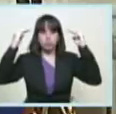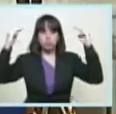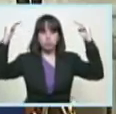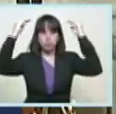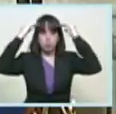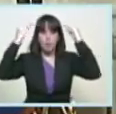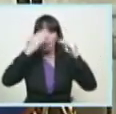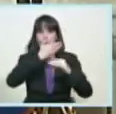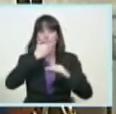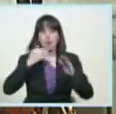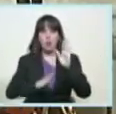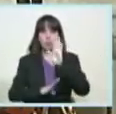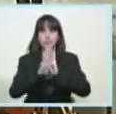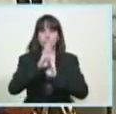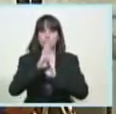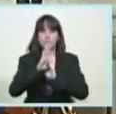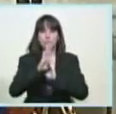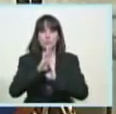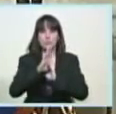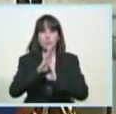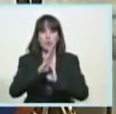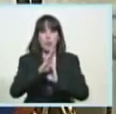mejorar consultar